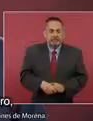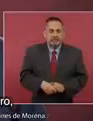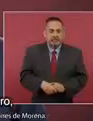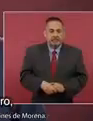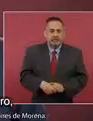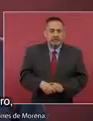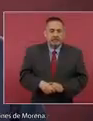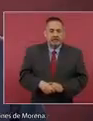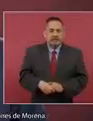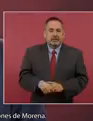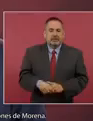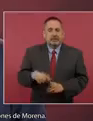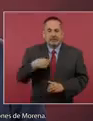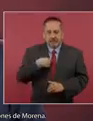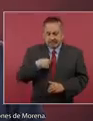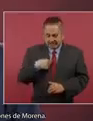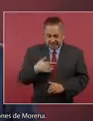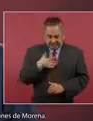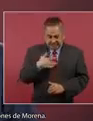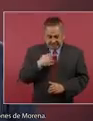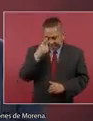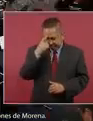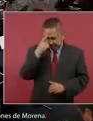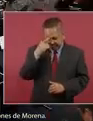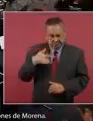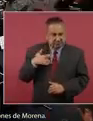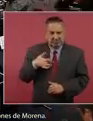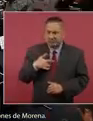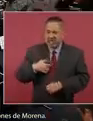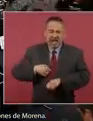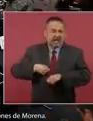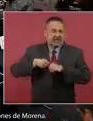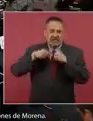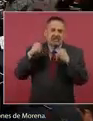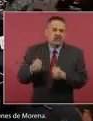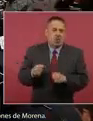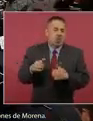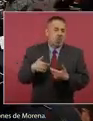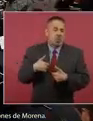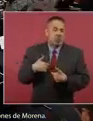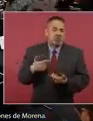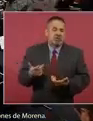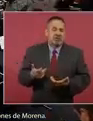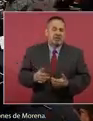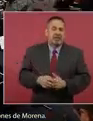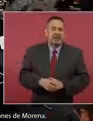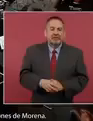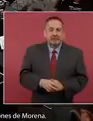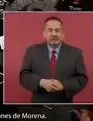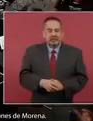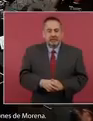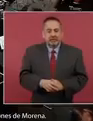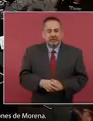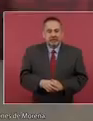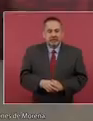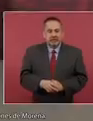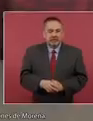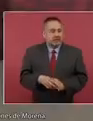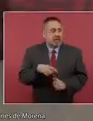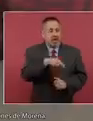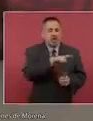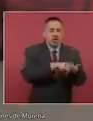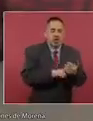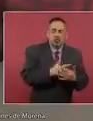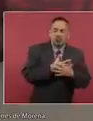pasado 25 de enero se anunció que se conmemorará el aniversario de la expropiación petrolera en el Zócalo de la Ciudad de México para celebrar